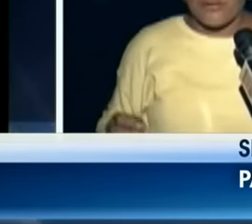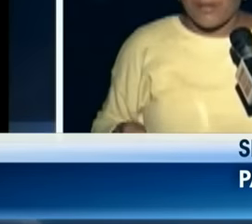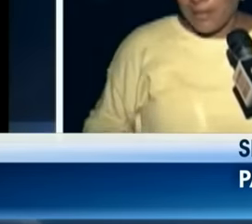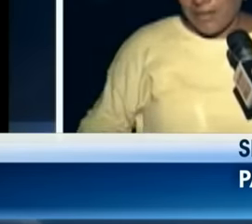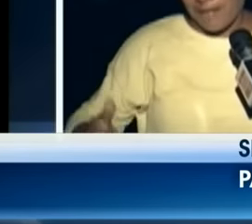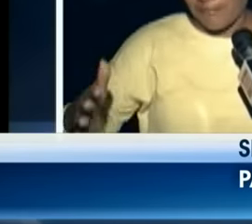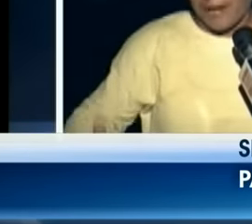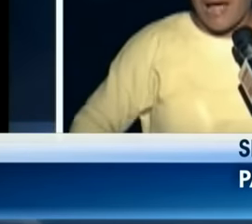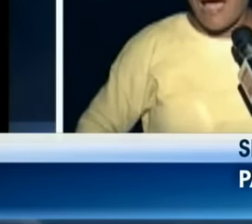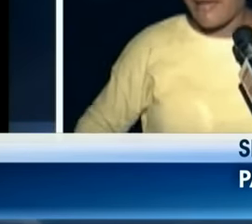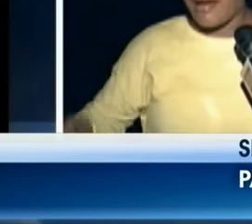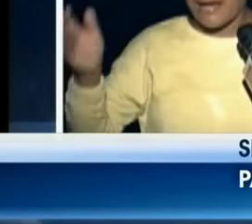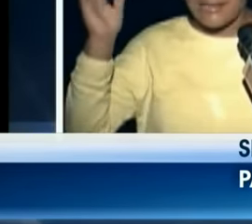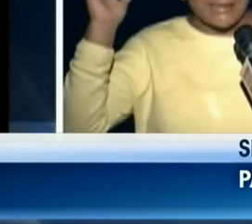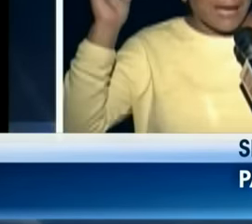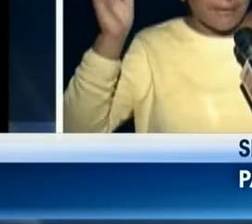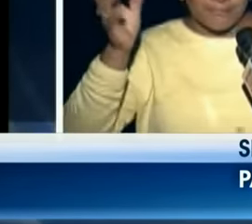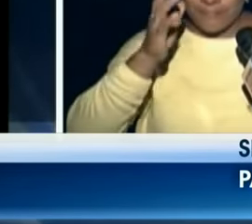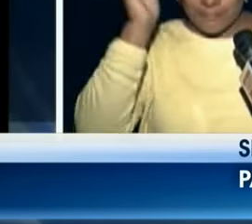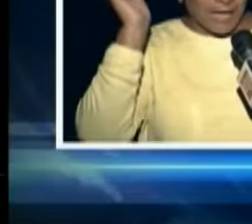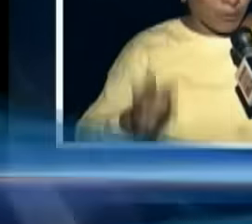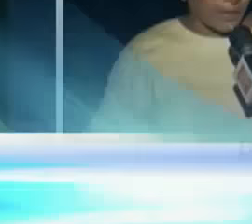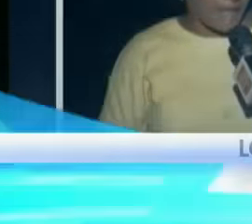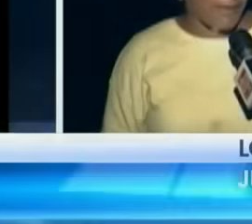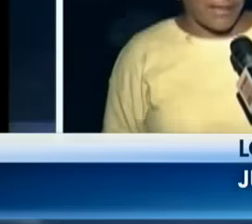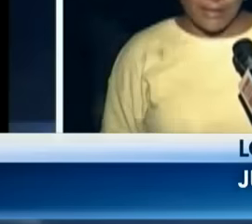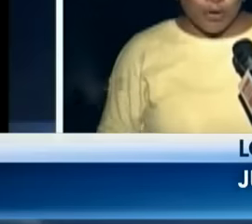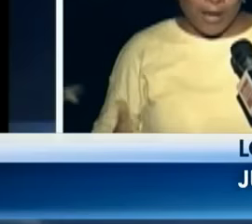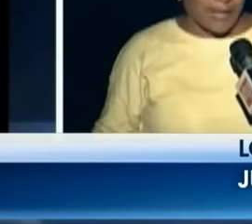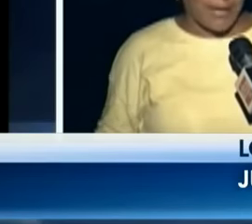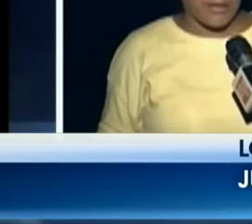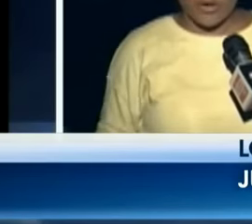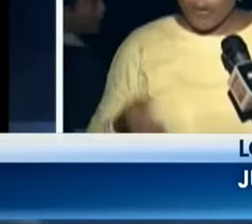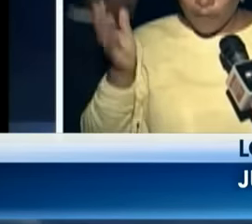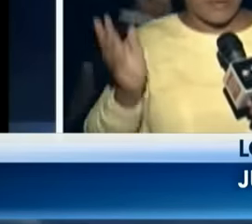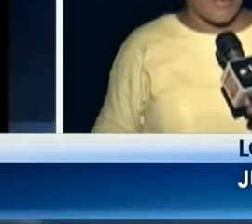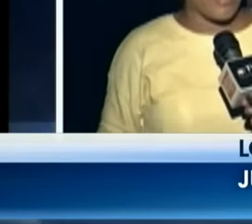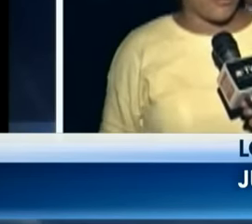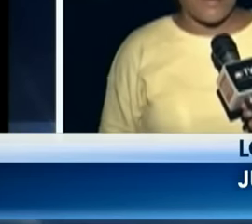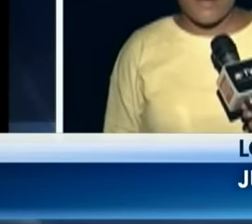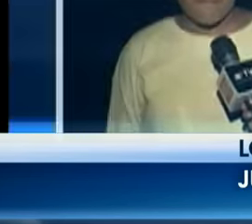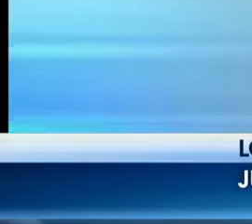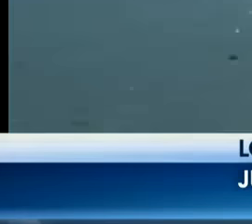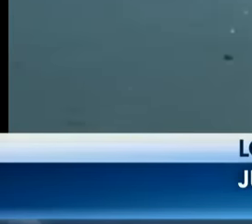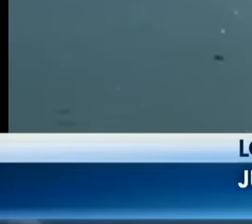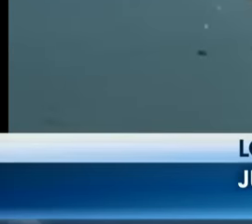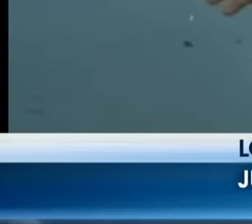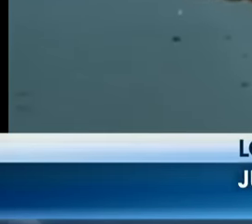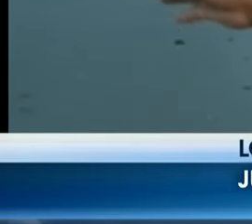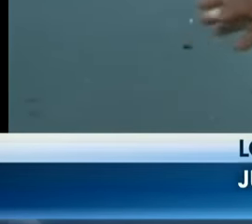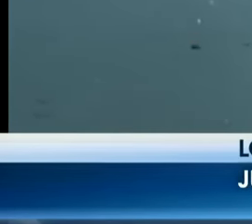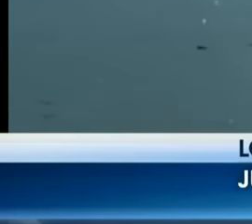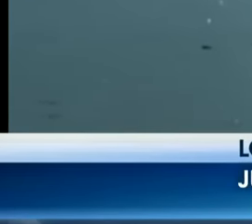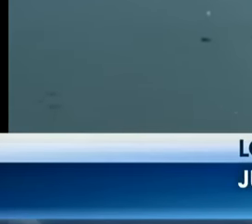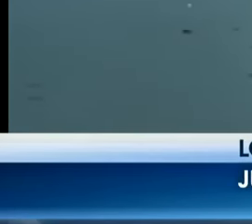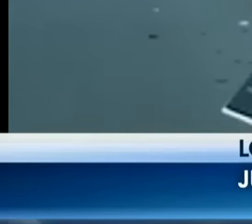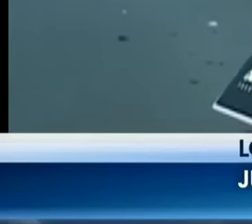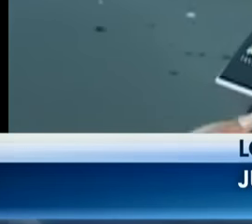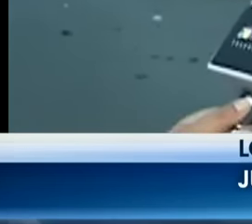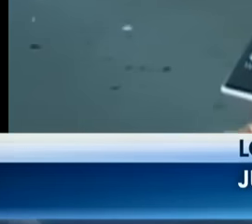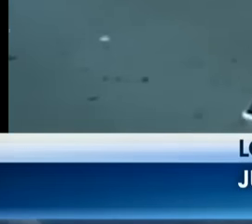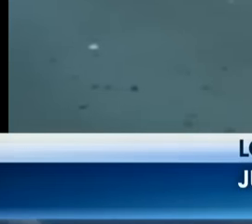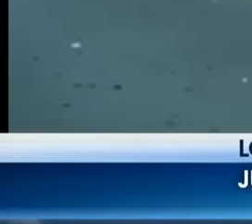puede subir, tan rajada, la casa está destruida bastante, no caída del todo, pero está destruida. La gente, tenga una